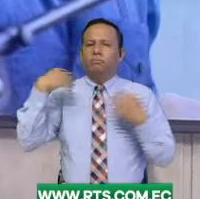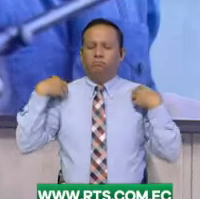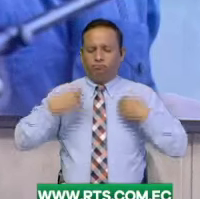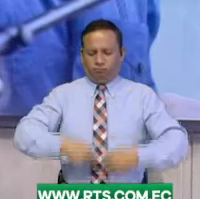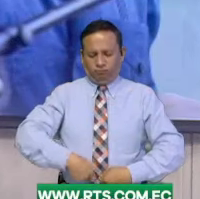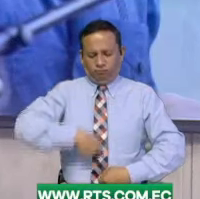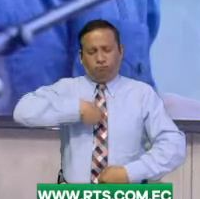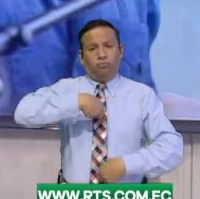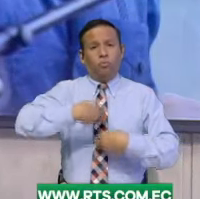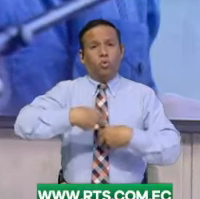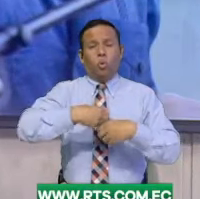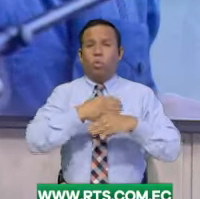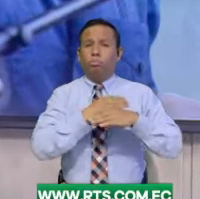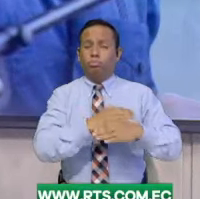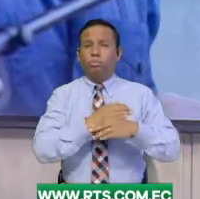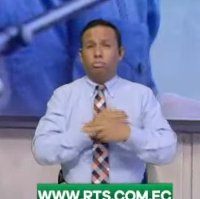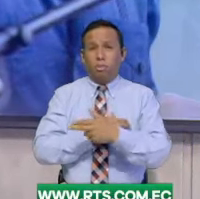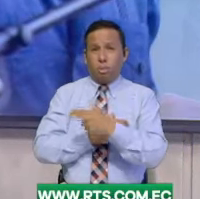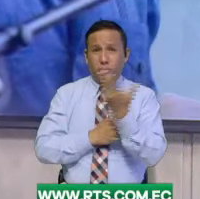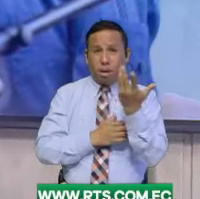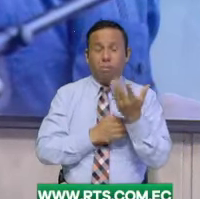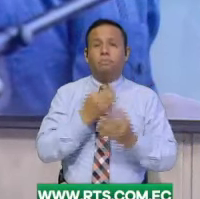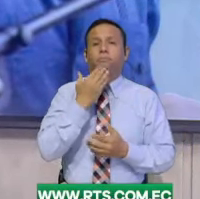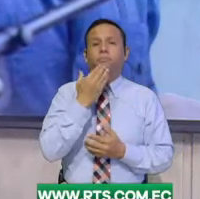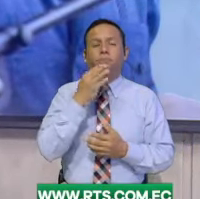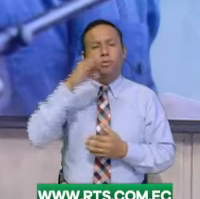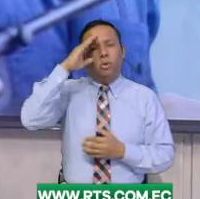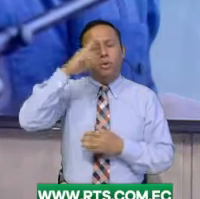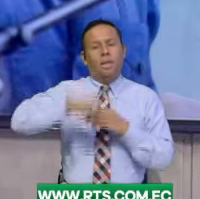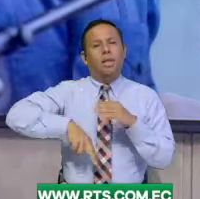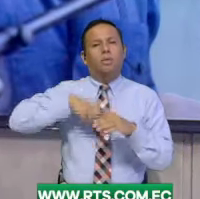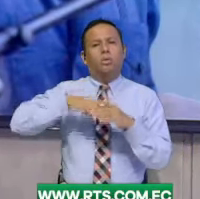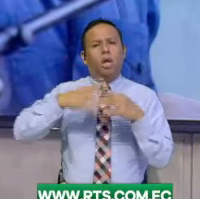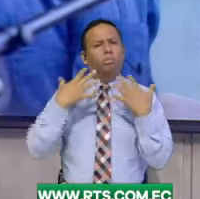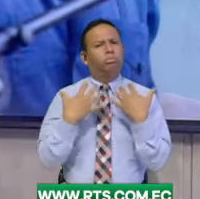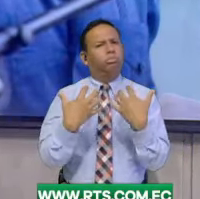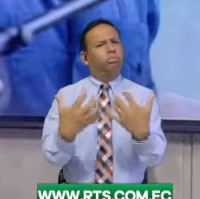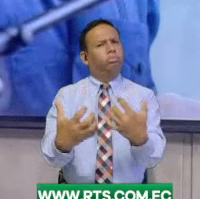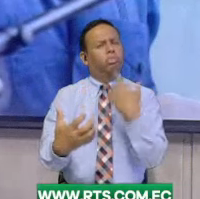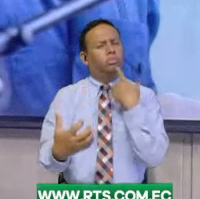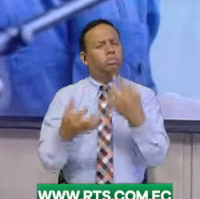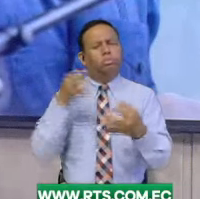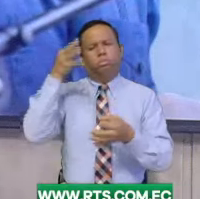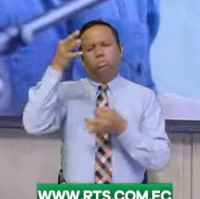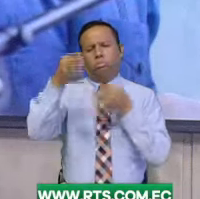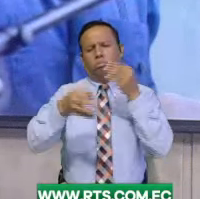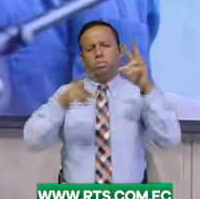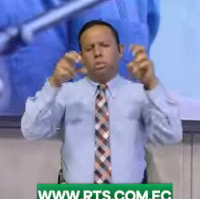de la Policía Nacional. En la ceremonia destacaron las acciones en materia de seguridad.